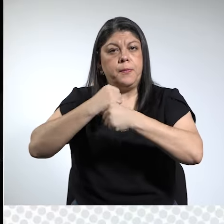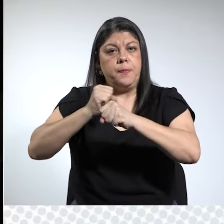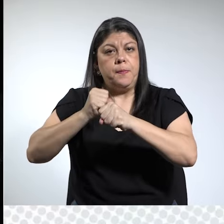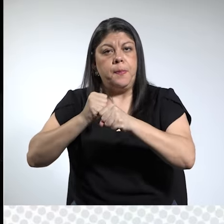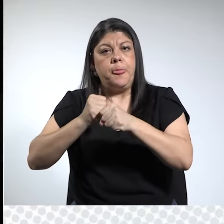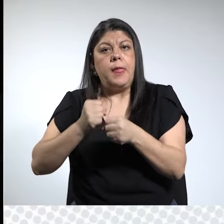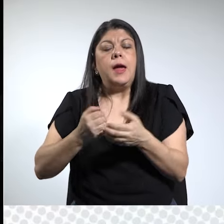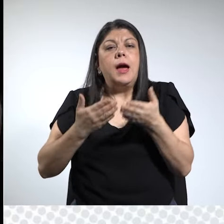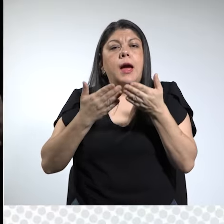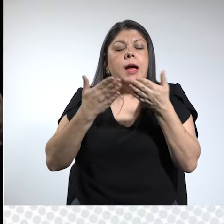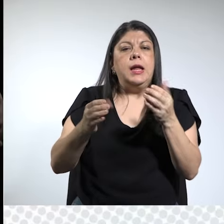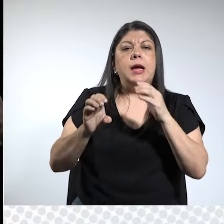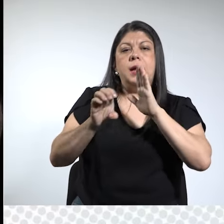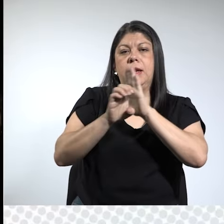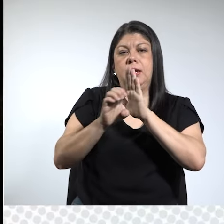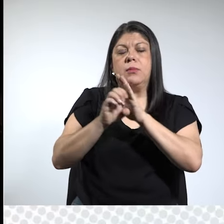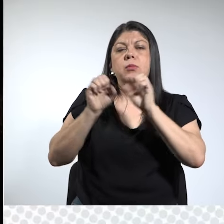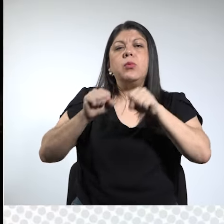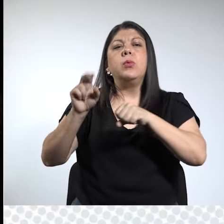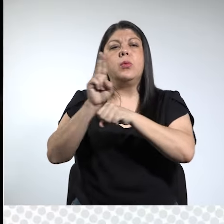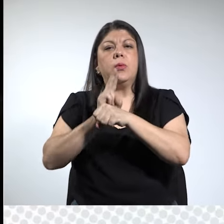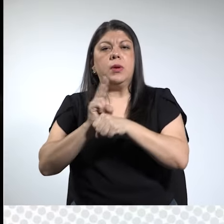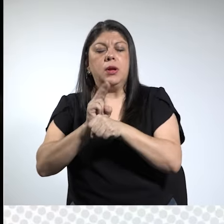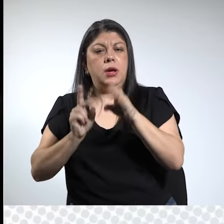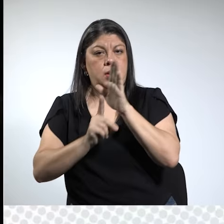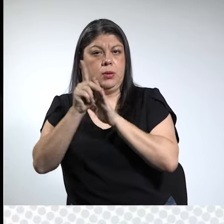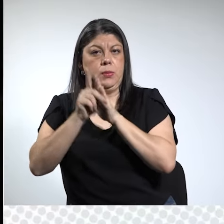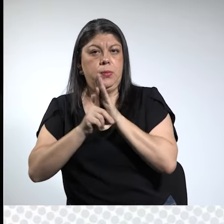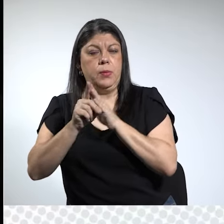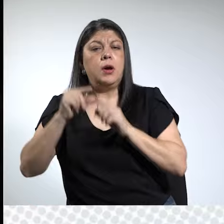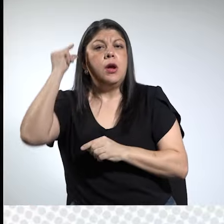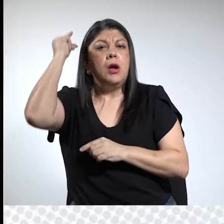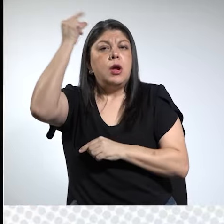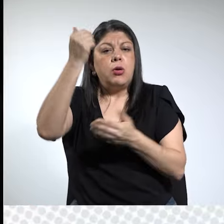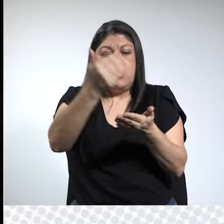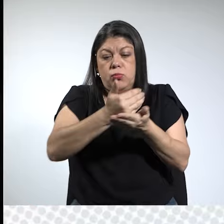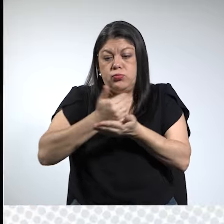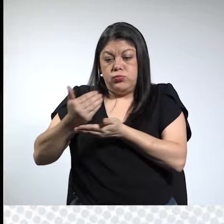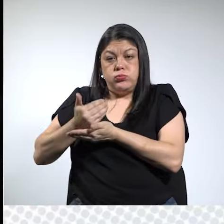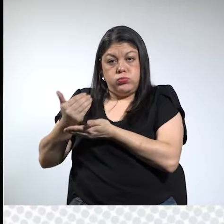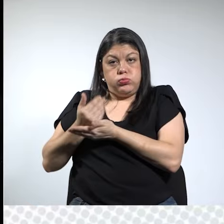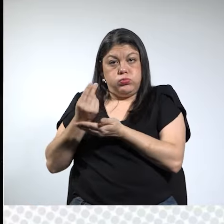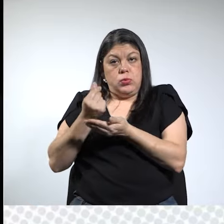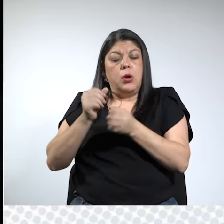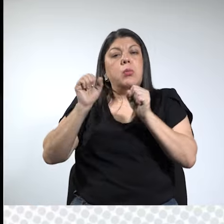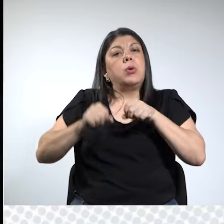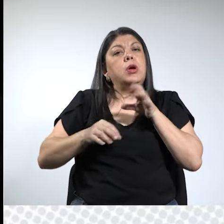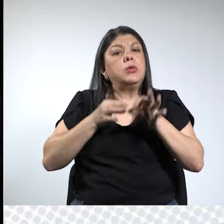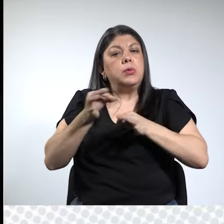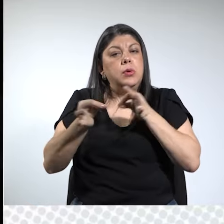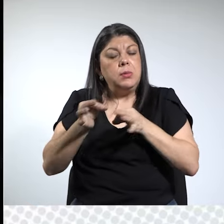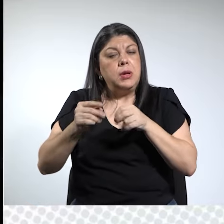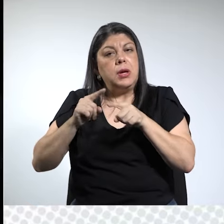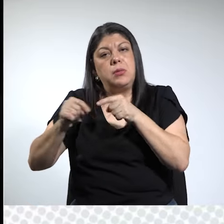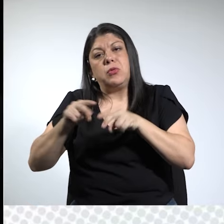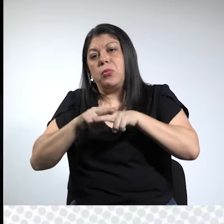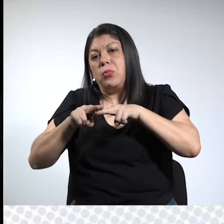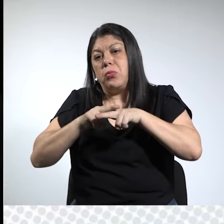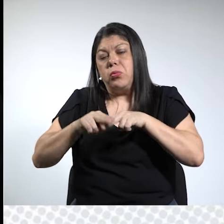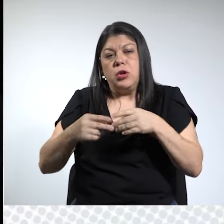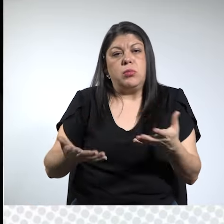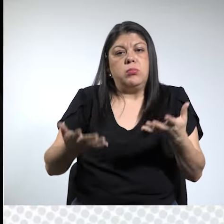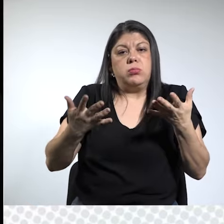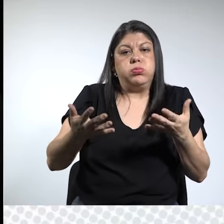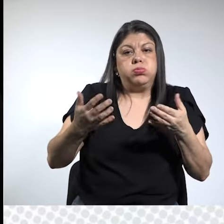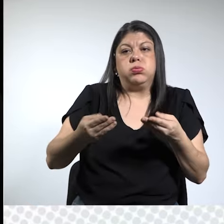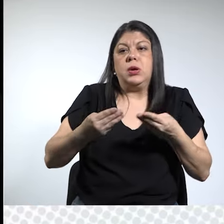que al instrumentalizar eso y al utilizarlo y al desarrollarlo, el Estado le ingresan recursos. Le puedo explicar otras cosas como ferrocarriles de carga,